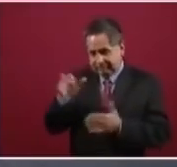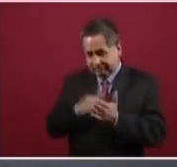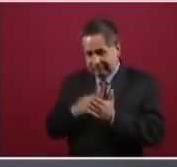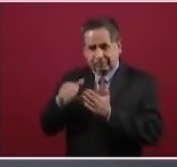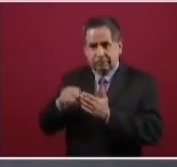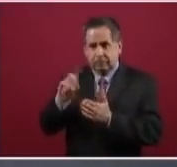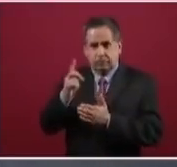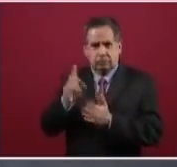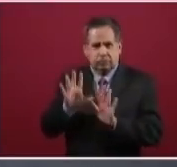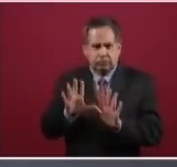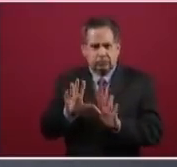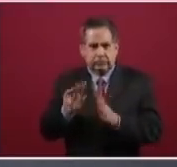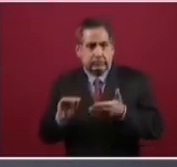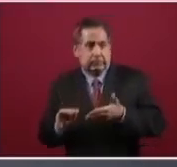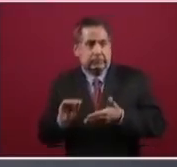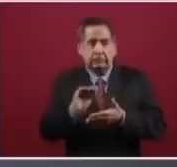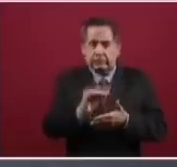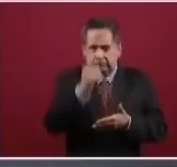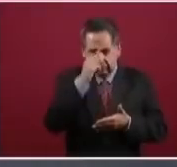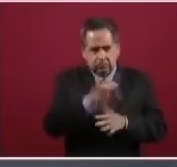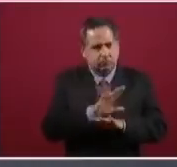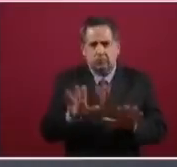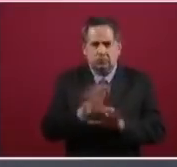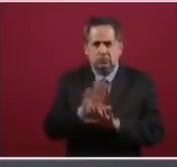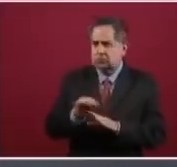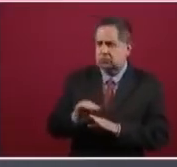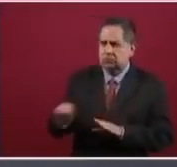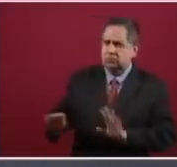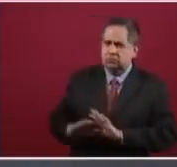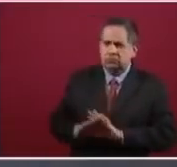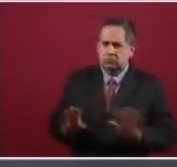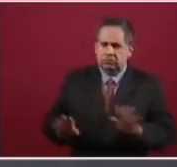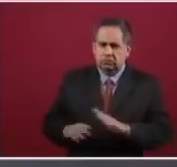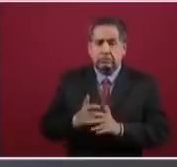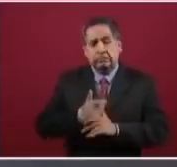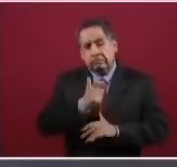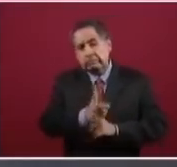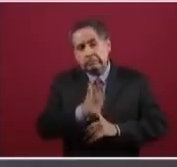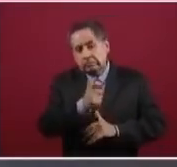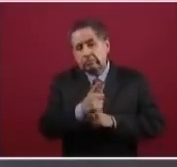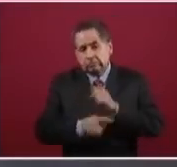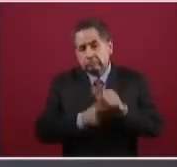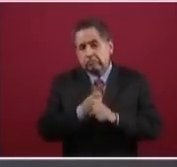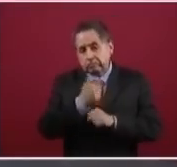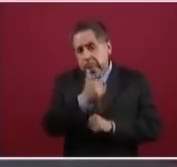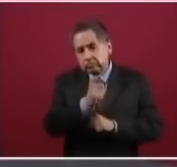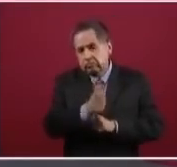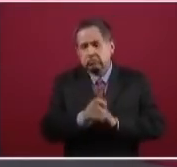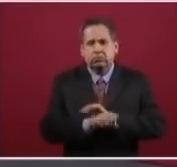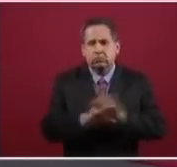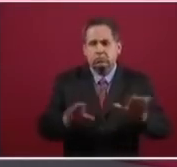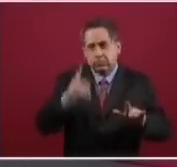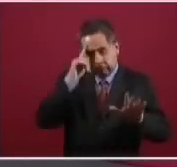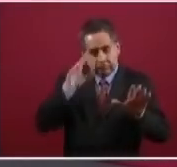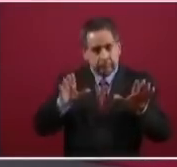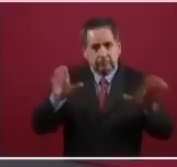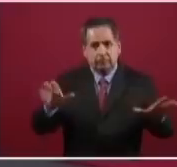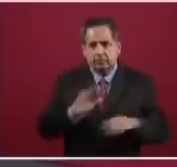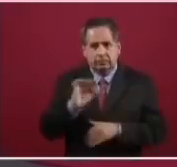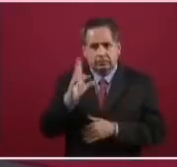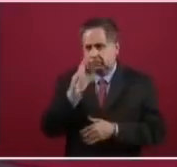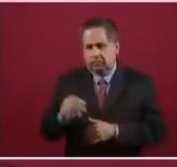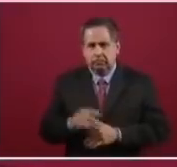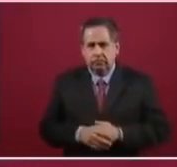de dólares que se tienen que pagar anualmente por el avión